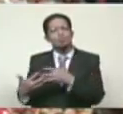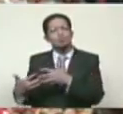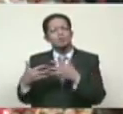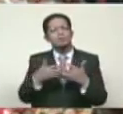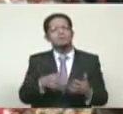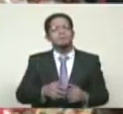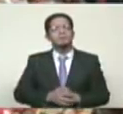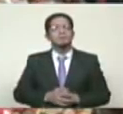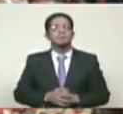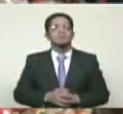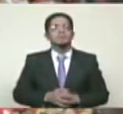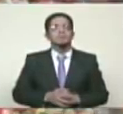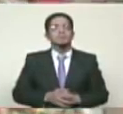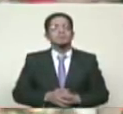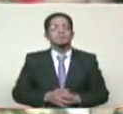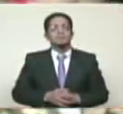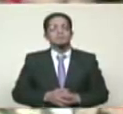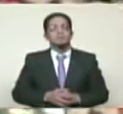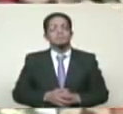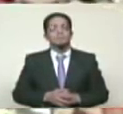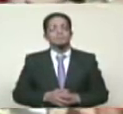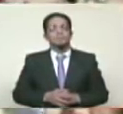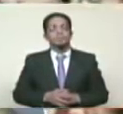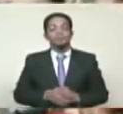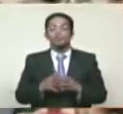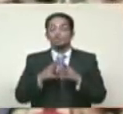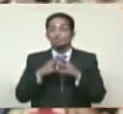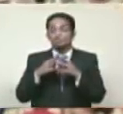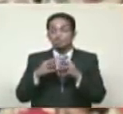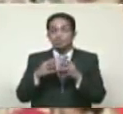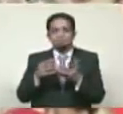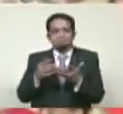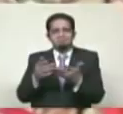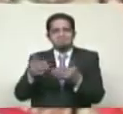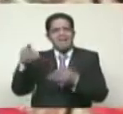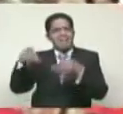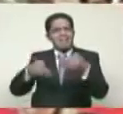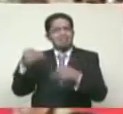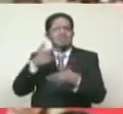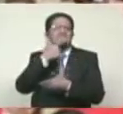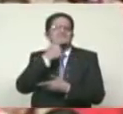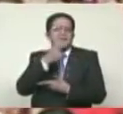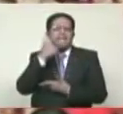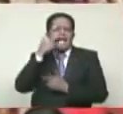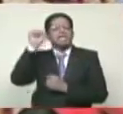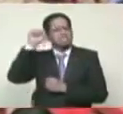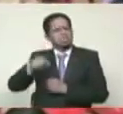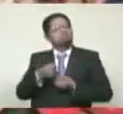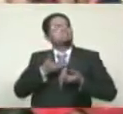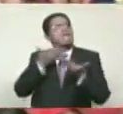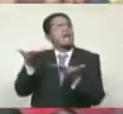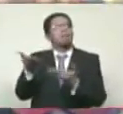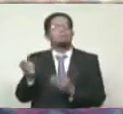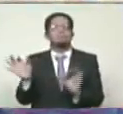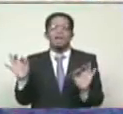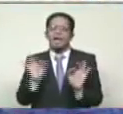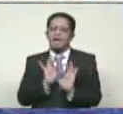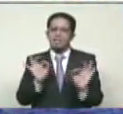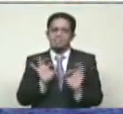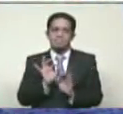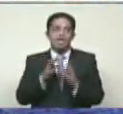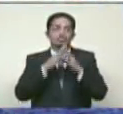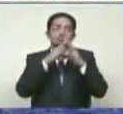Ninguna elección ha sido papayita o porque nos la regalaron. Todas las hemos